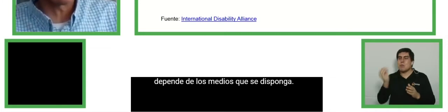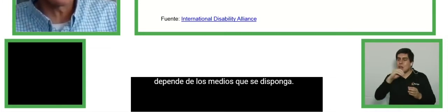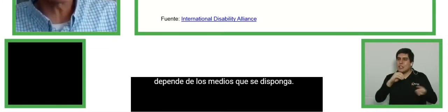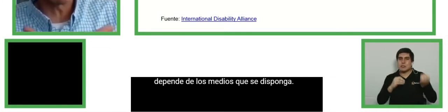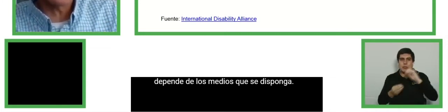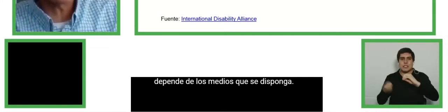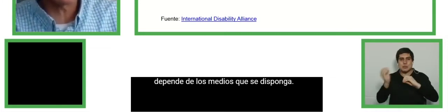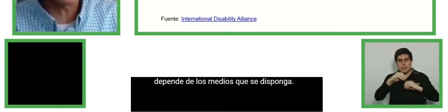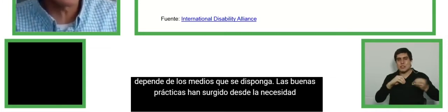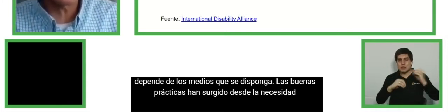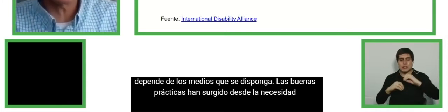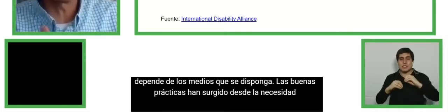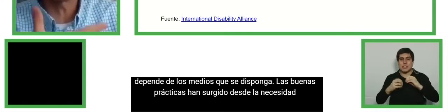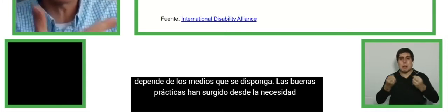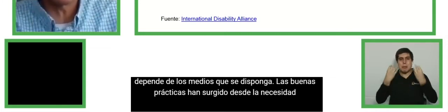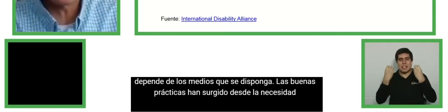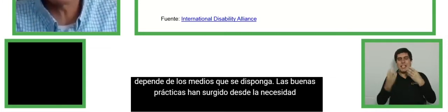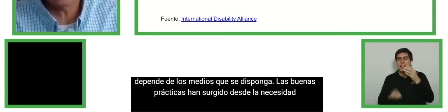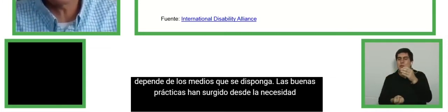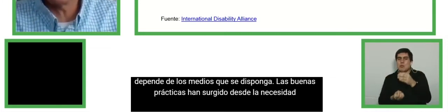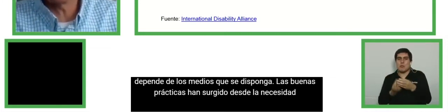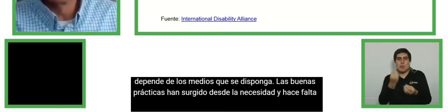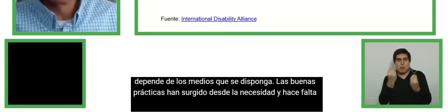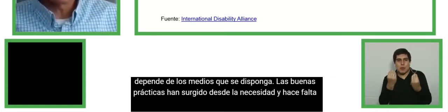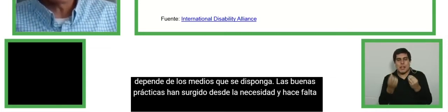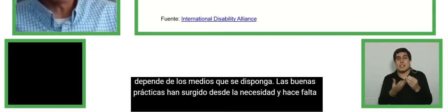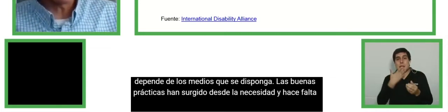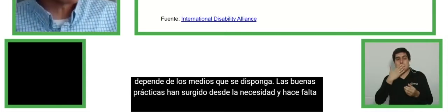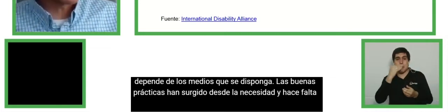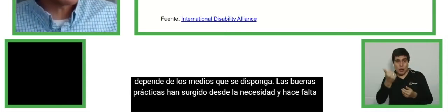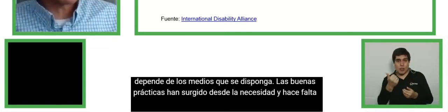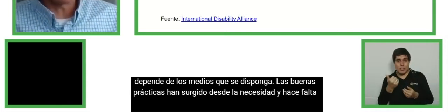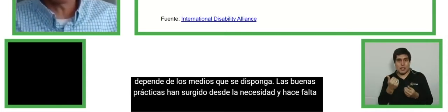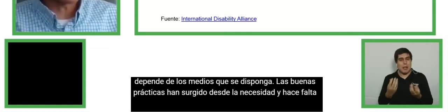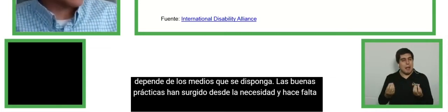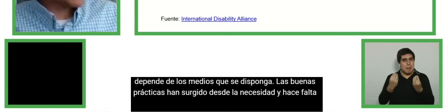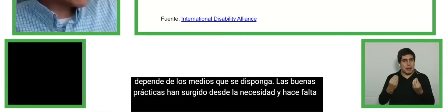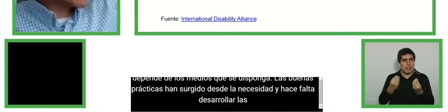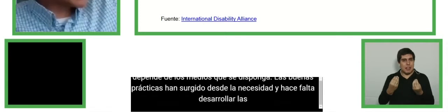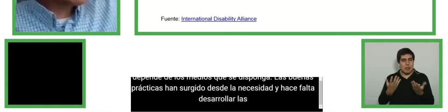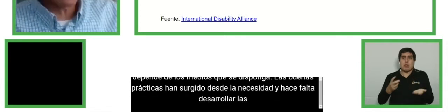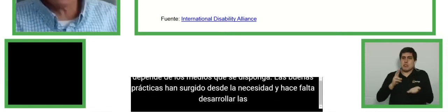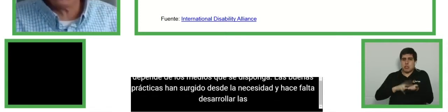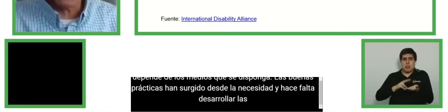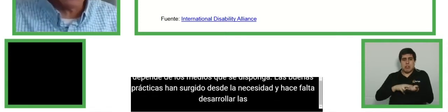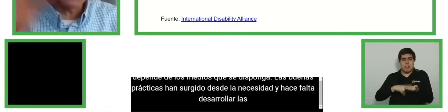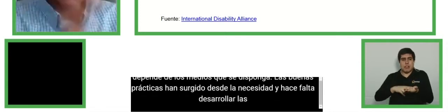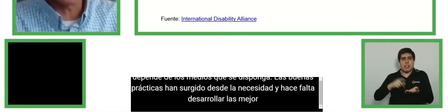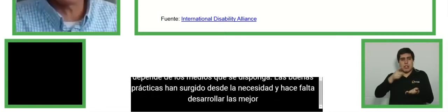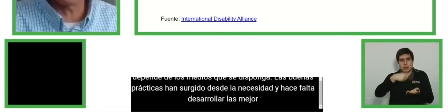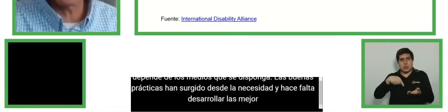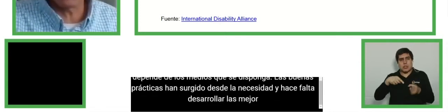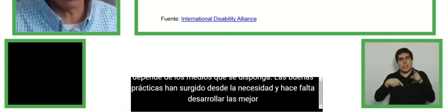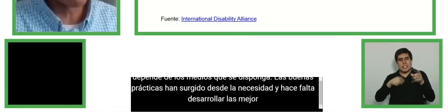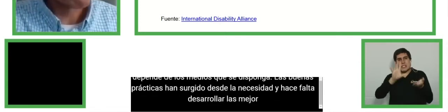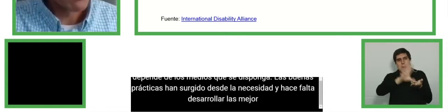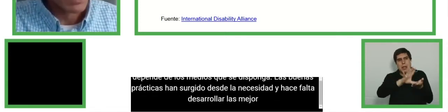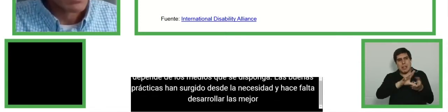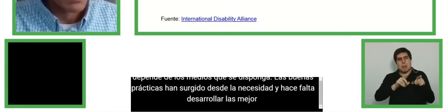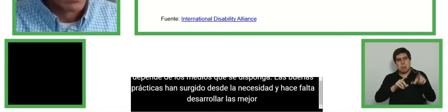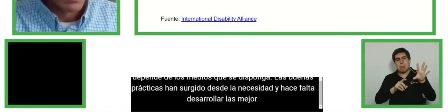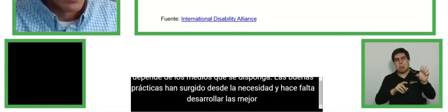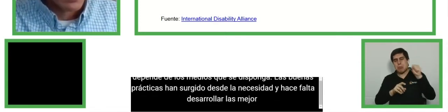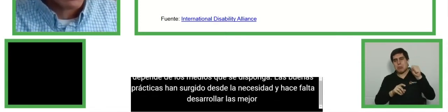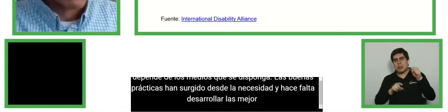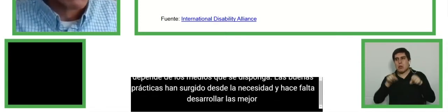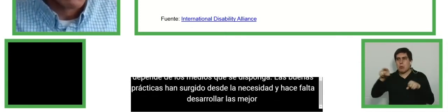y más prácticas y desarrollarlas mejor con el fin de poder realmente decir, oye, pues realmente las podemos llevar a este país, este otro.